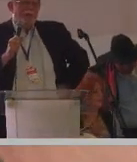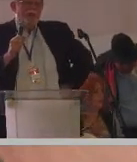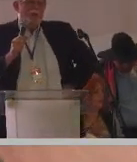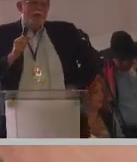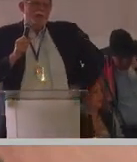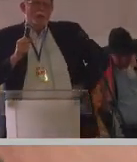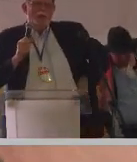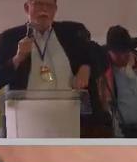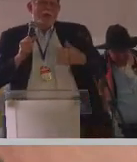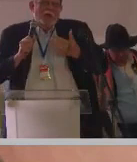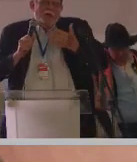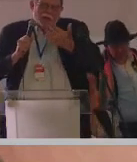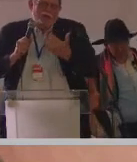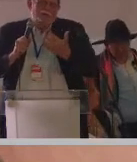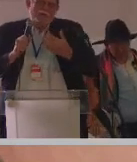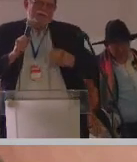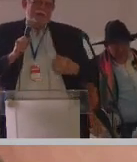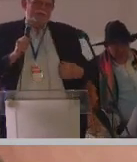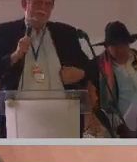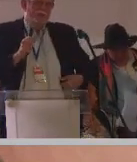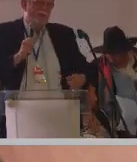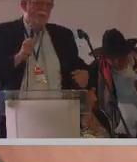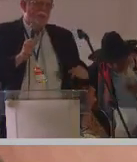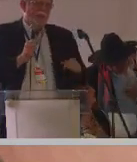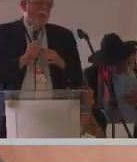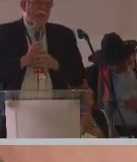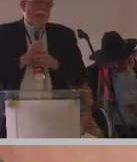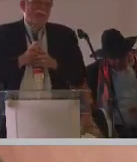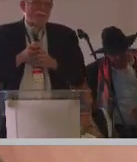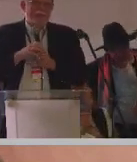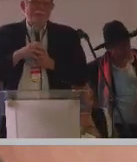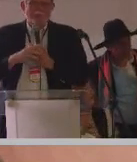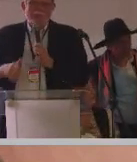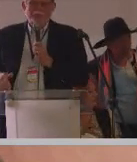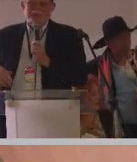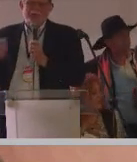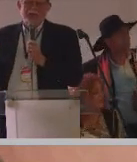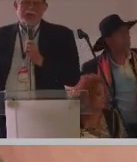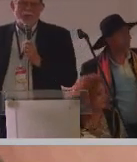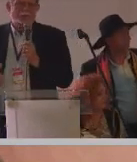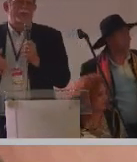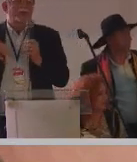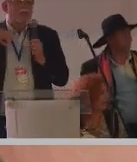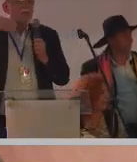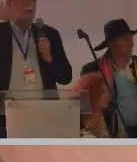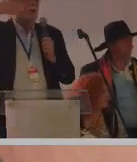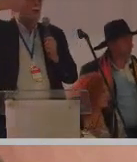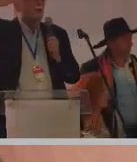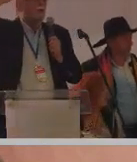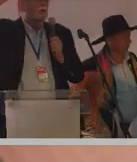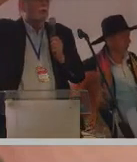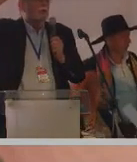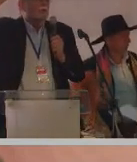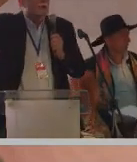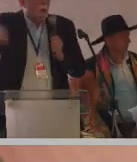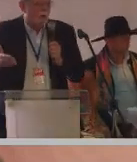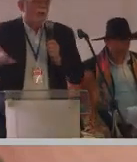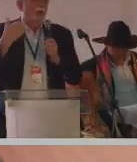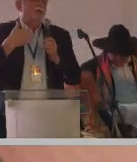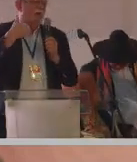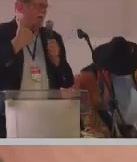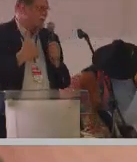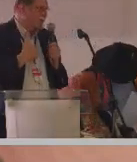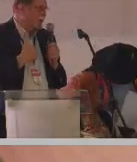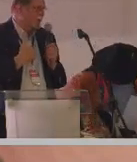podemos estar de acuerdo en la respuesta a esta pregunta y también podemos estar de acuerdo de que lo que la